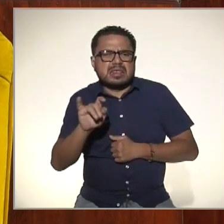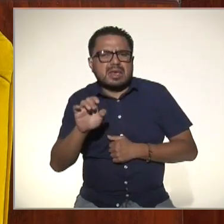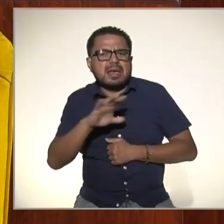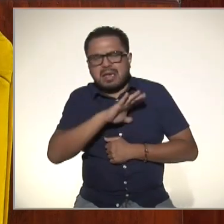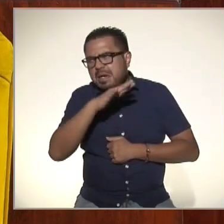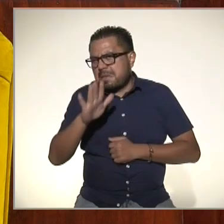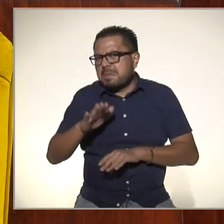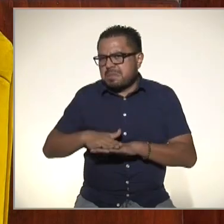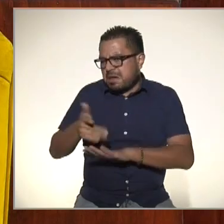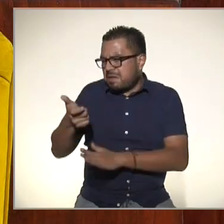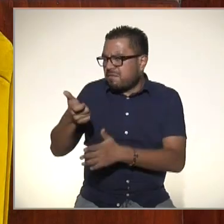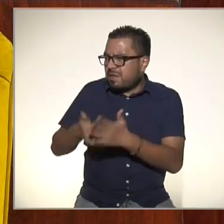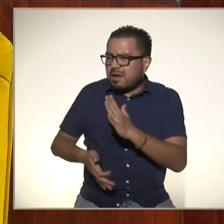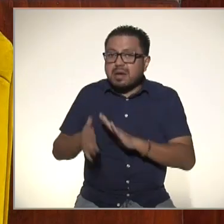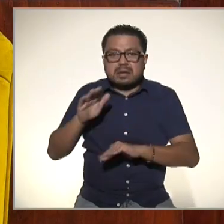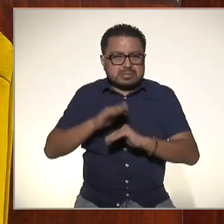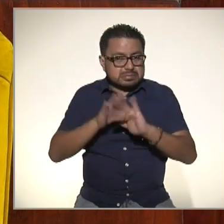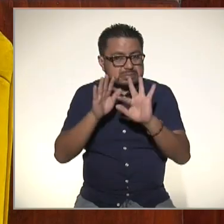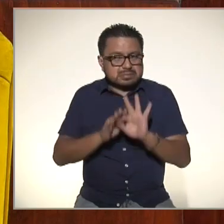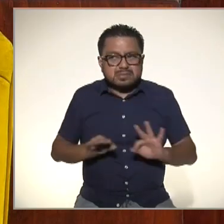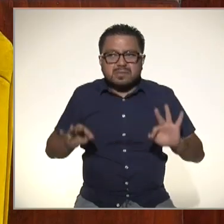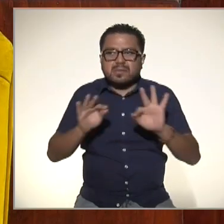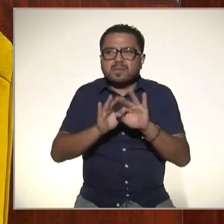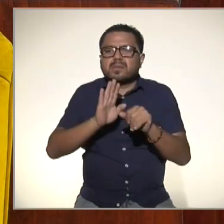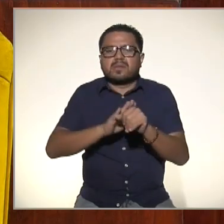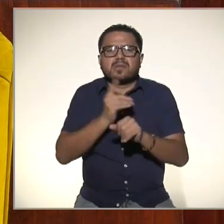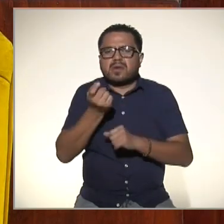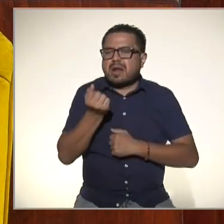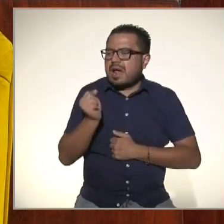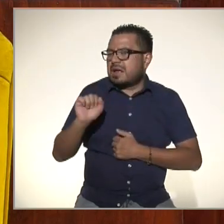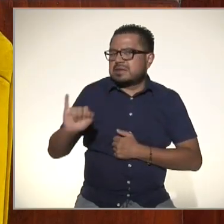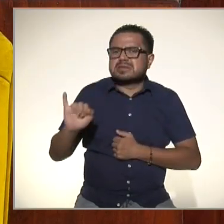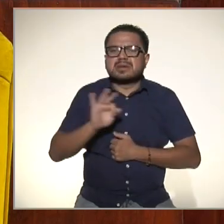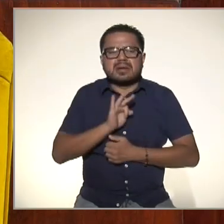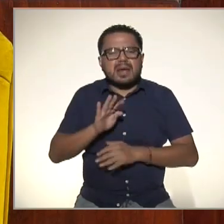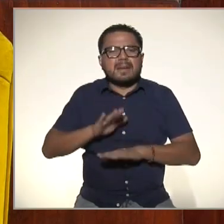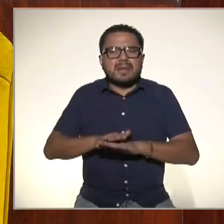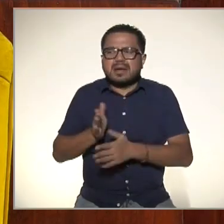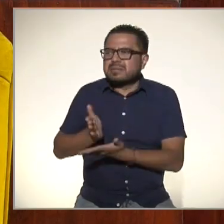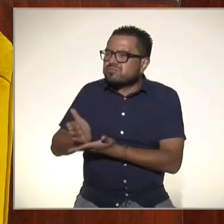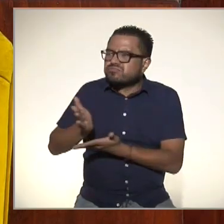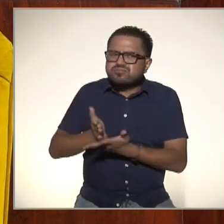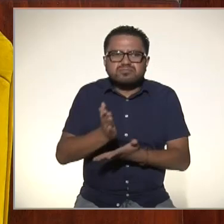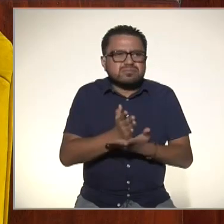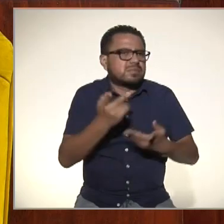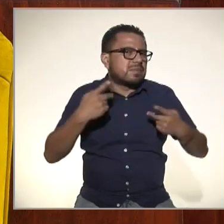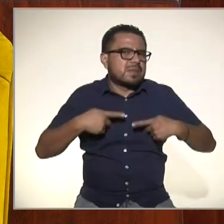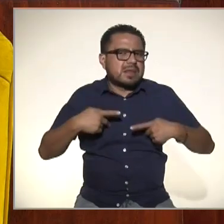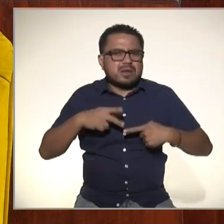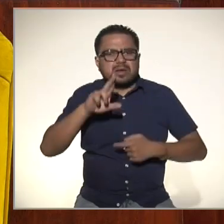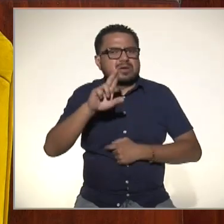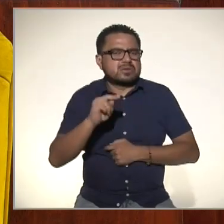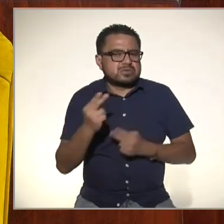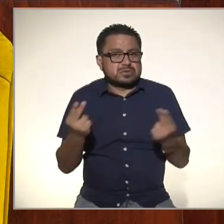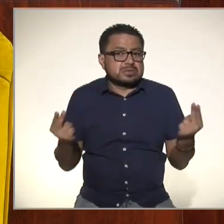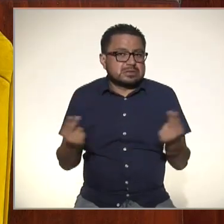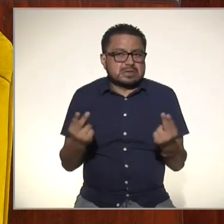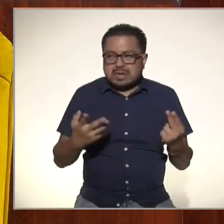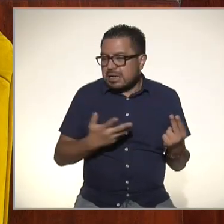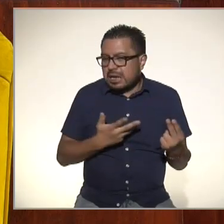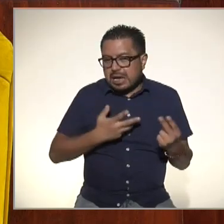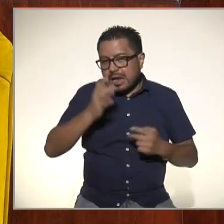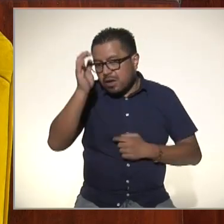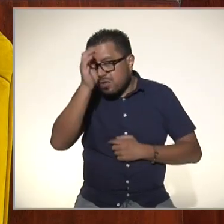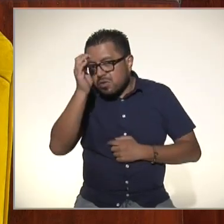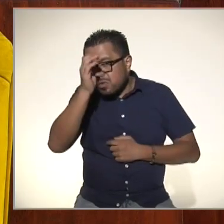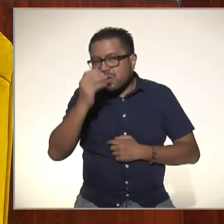general, y me parece que es importante porque de esta forma se acerca más a las personas que no necesariamente tenemos ni la